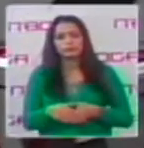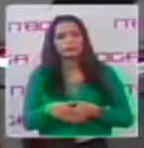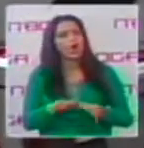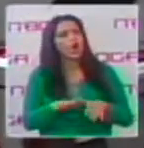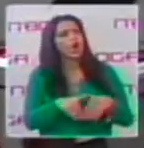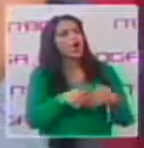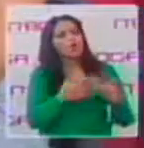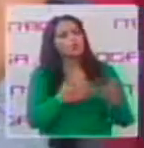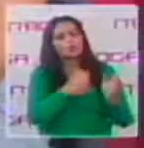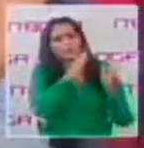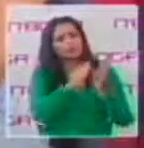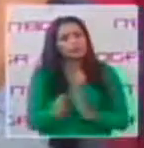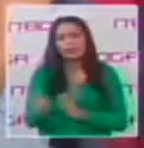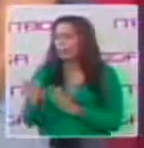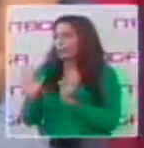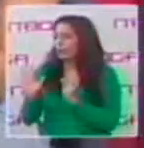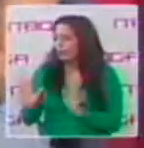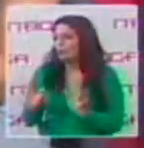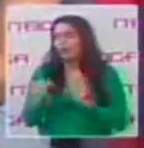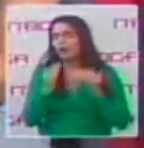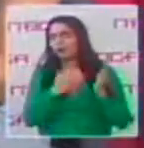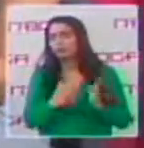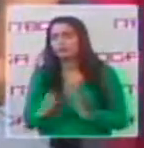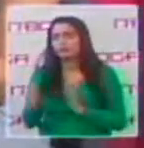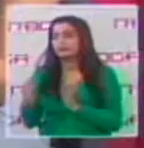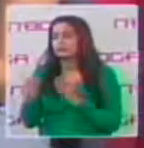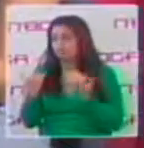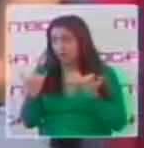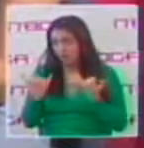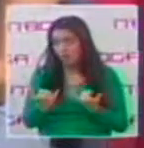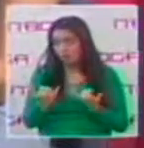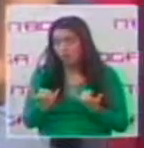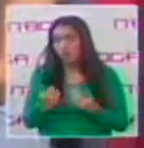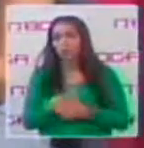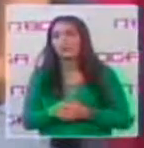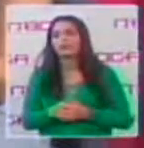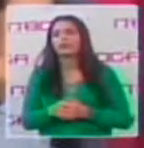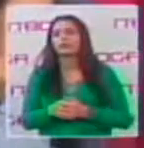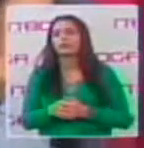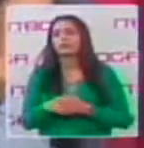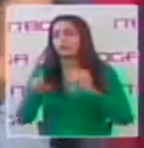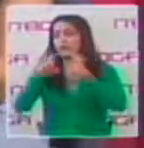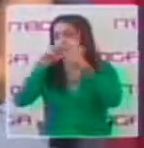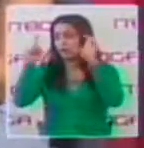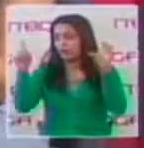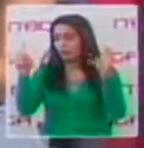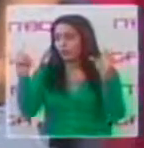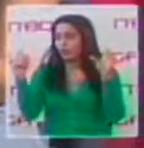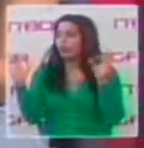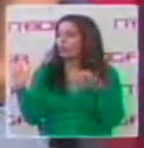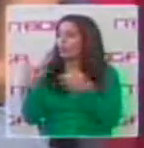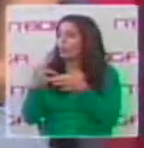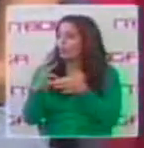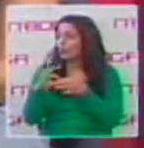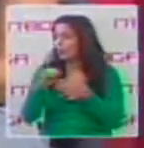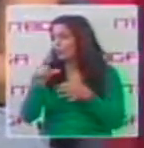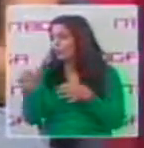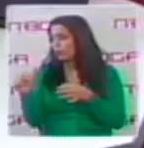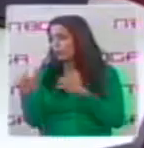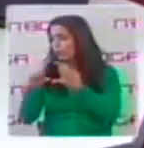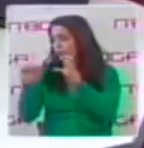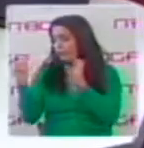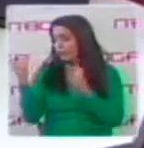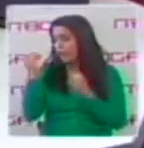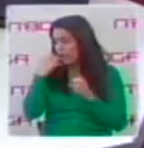logística? Bueno, el rol que tiene Puerto Limpio en esta campaña con el Banco de Alimentos es activa logísticamente hablando.